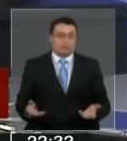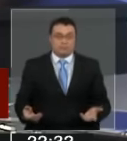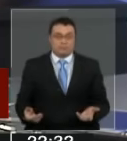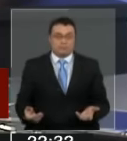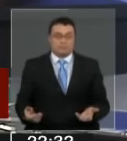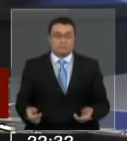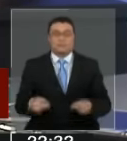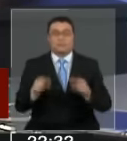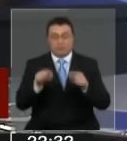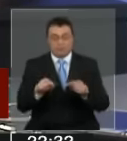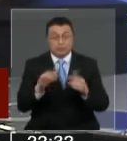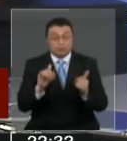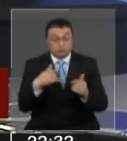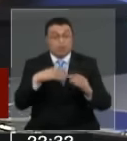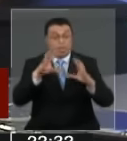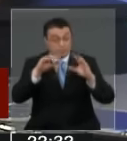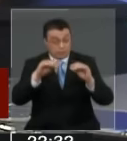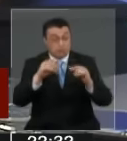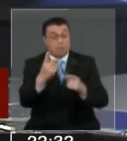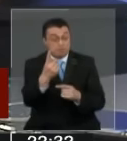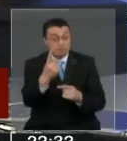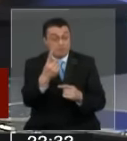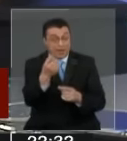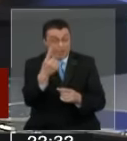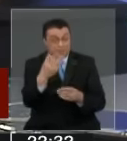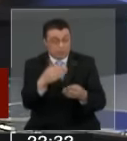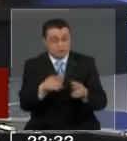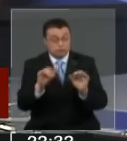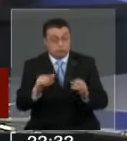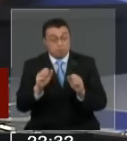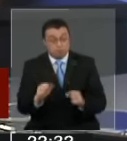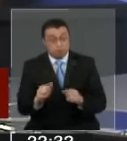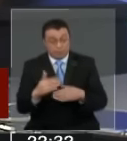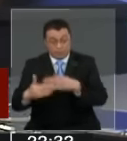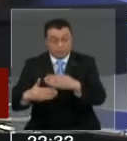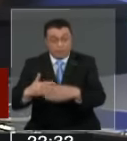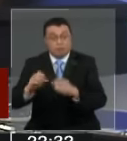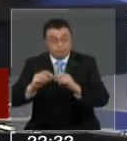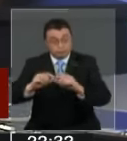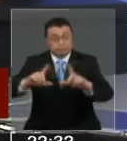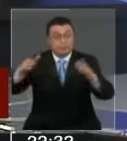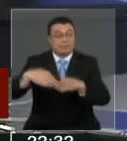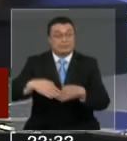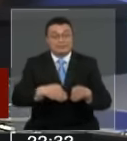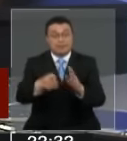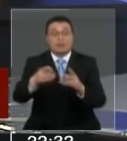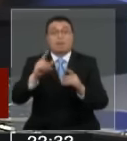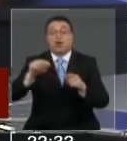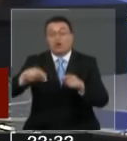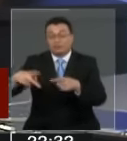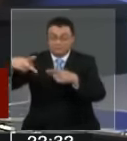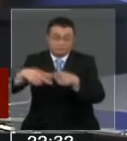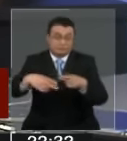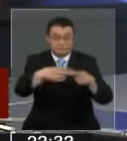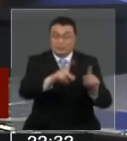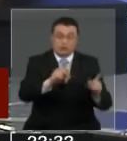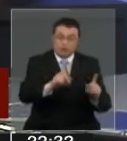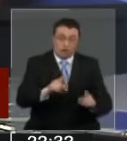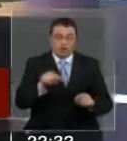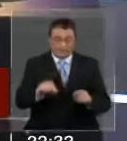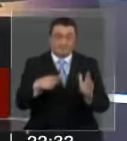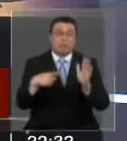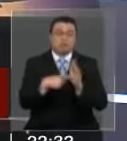acuerdo. Yo solo digo que el diálogo debe ser la primera condición para que efectivamente se pueda dar esa conversación y esa salida. No en estas condiciones. Eso es mi punto. No,